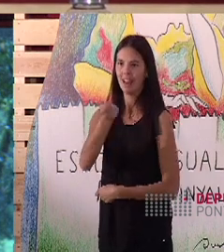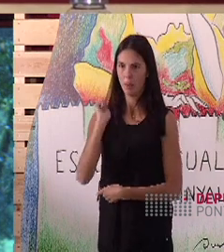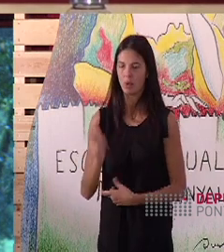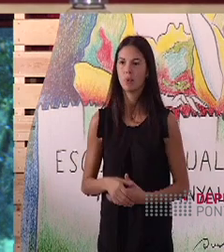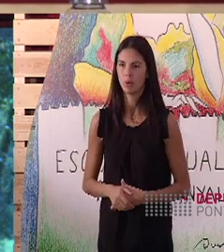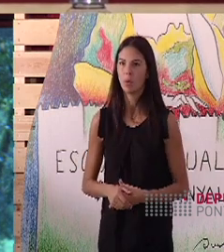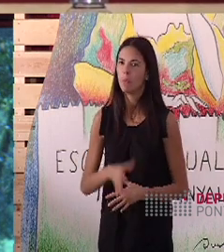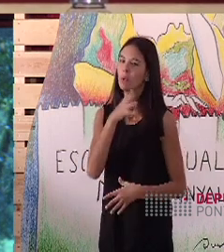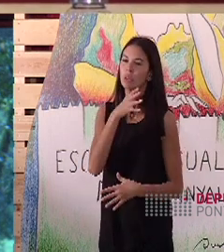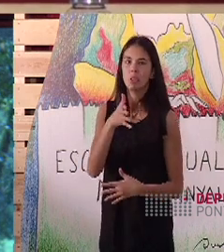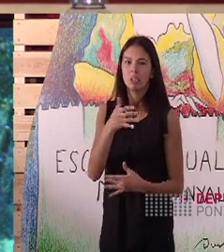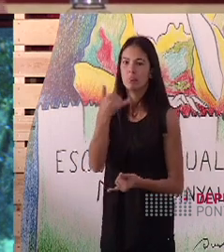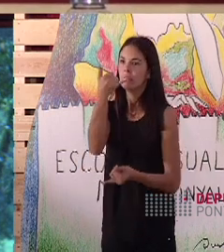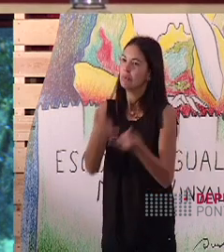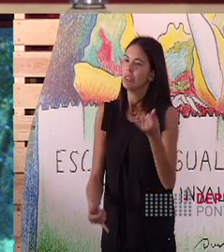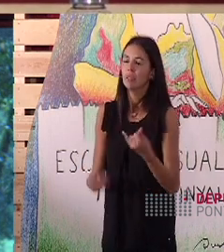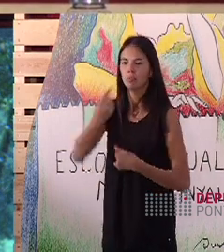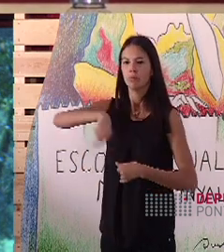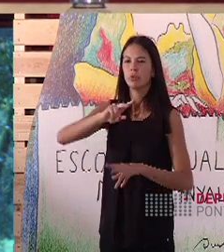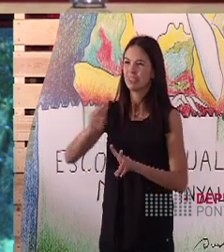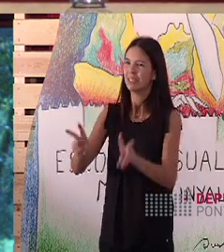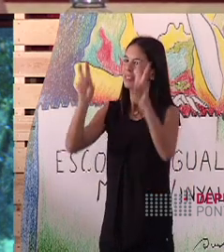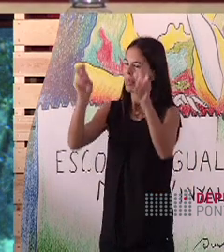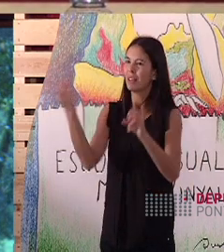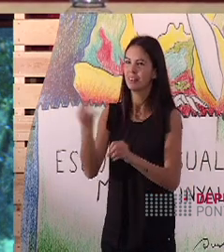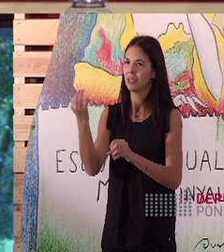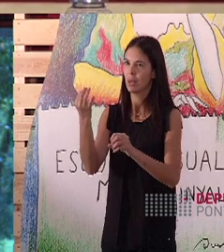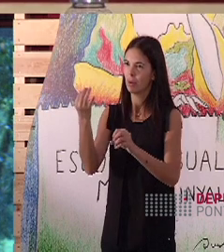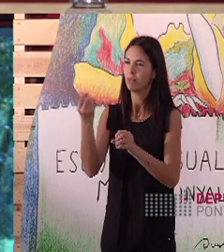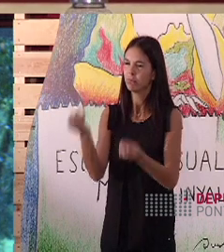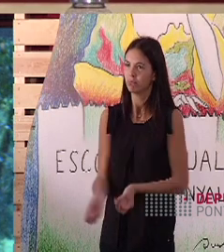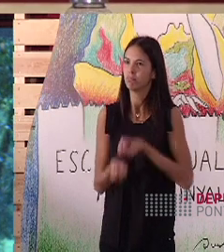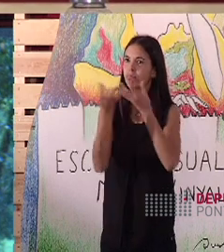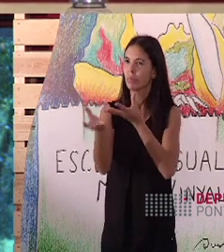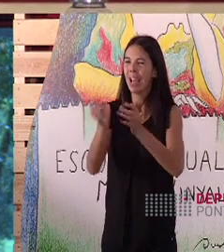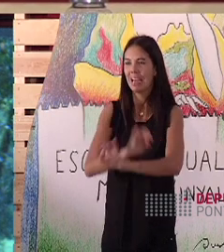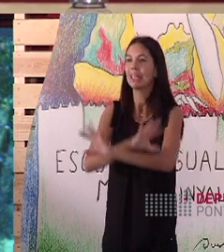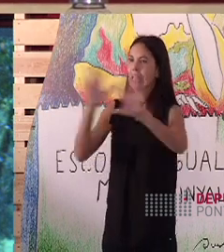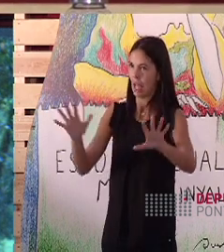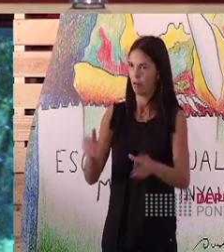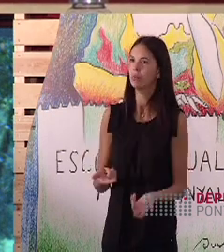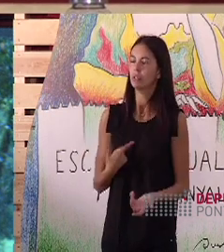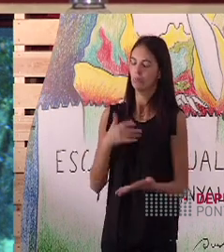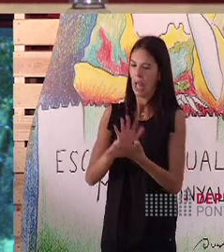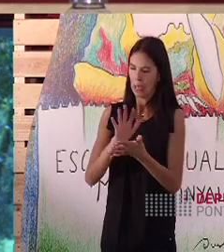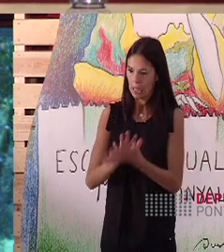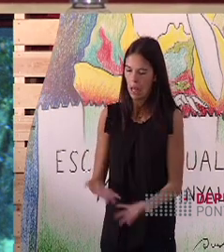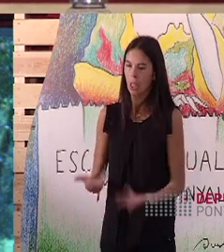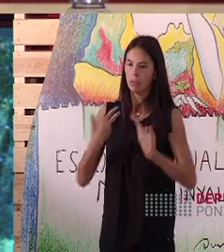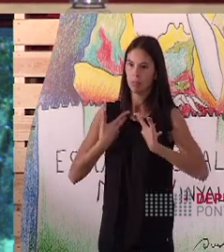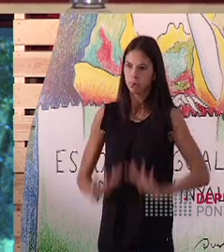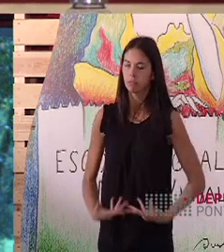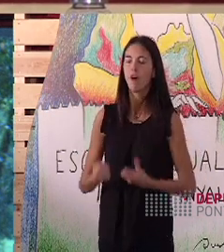esas cuestións as temos que falar con claridade, con serenidade, con